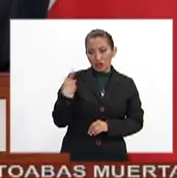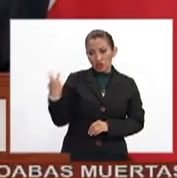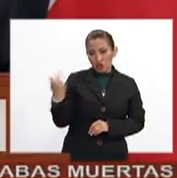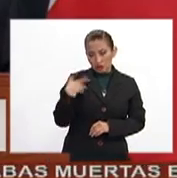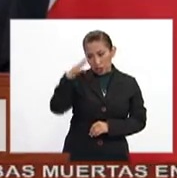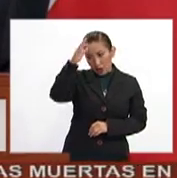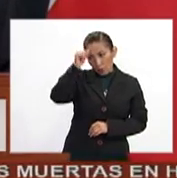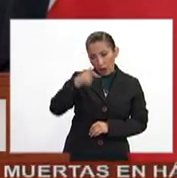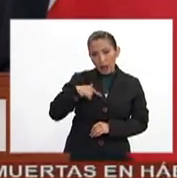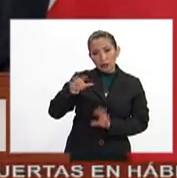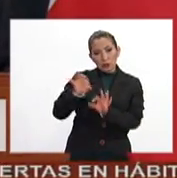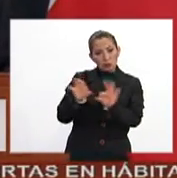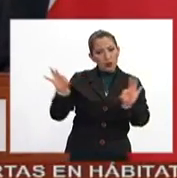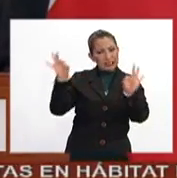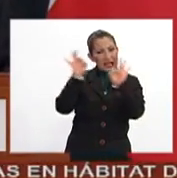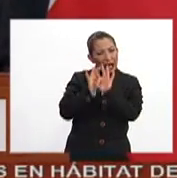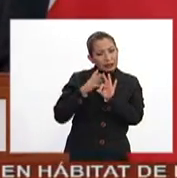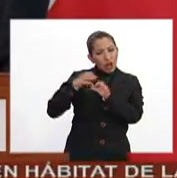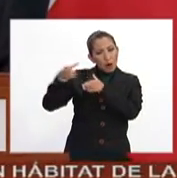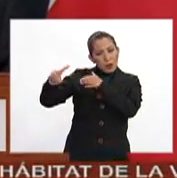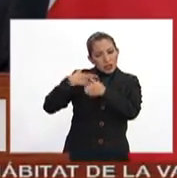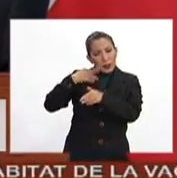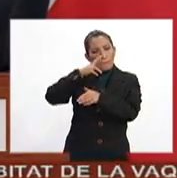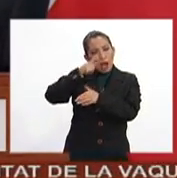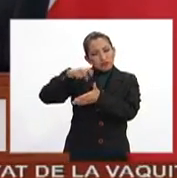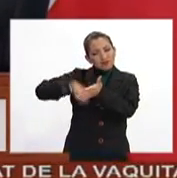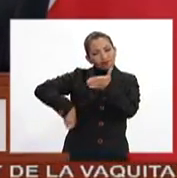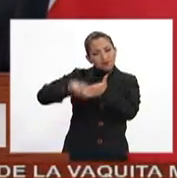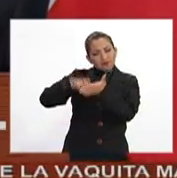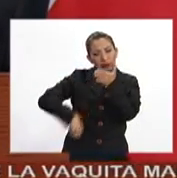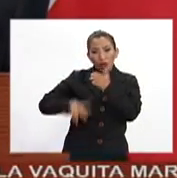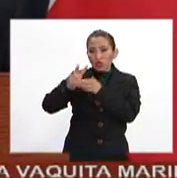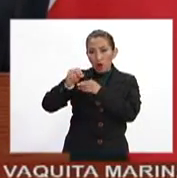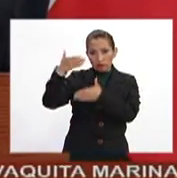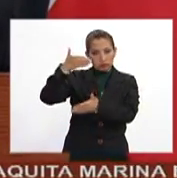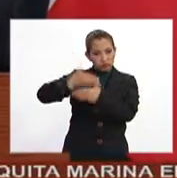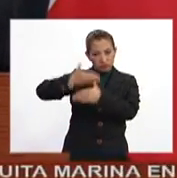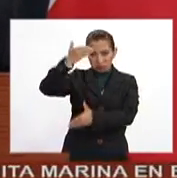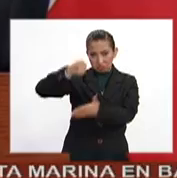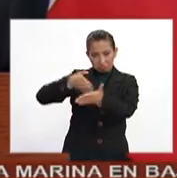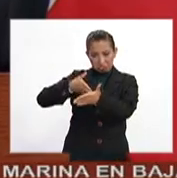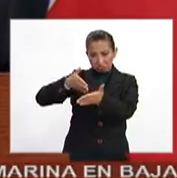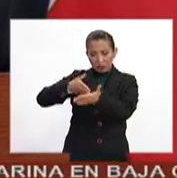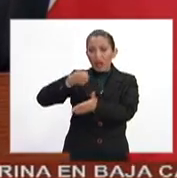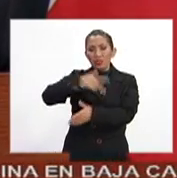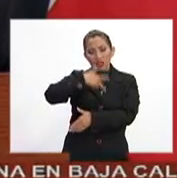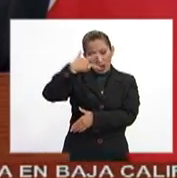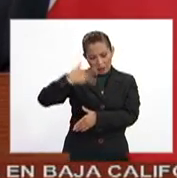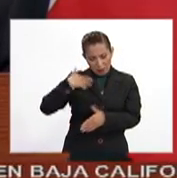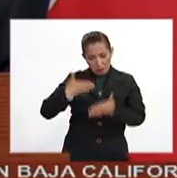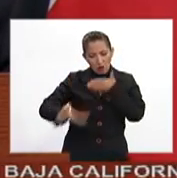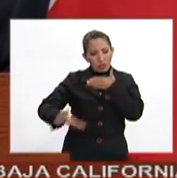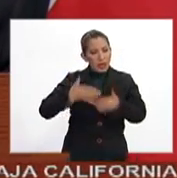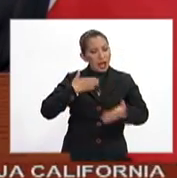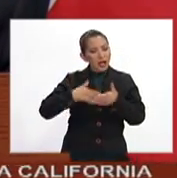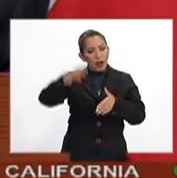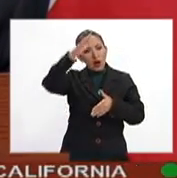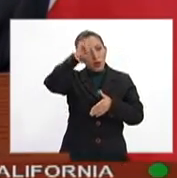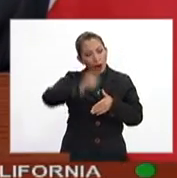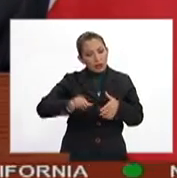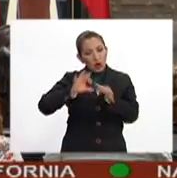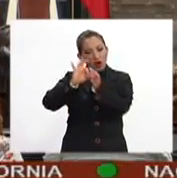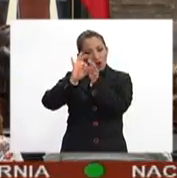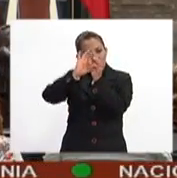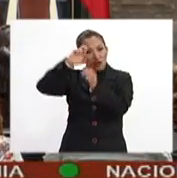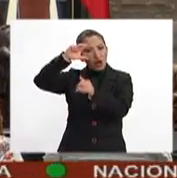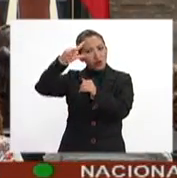hemos acordado sobre la importancia de un comercio mejorado, no en cuanto a barreras. Dinamarca apoya la modernización del acuerdo con la